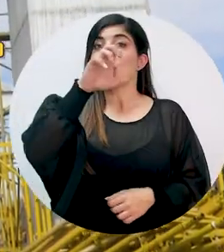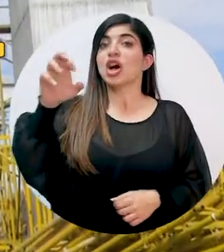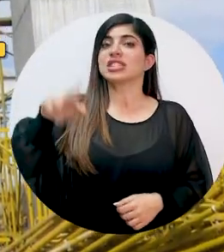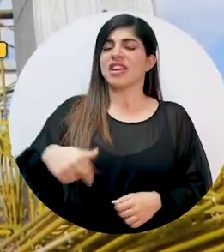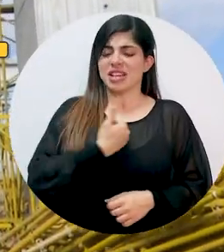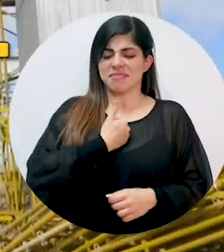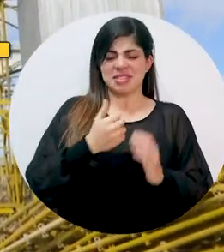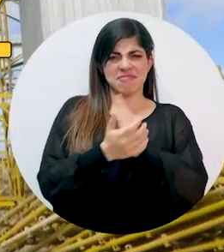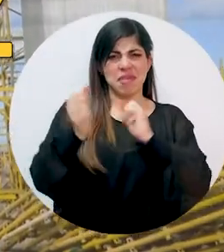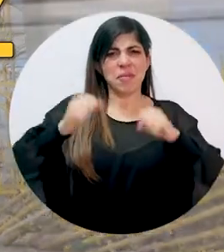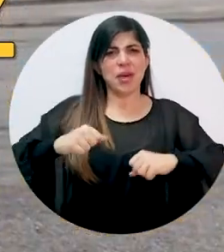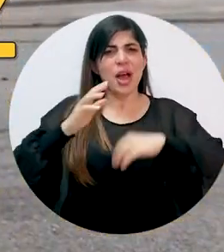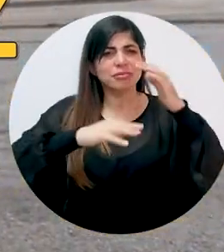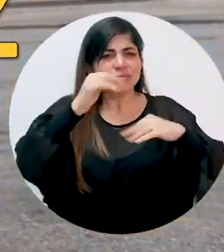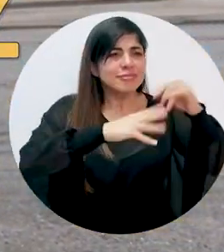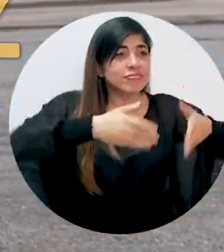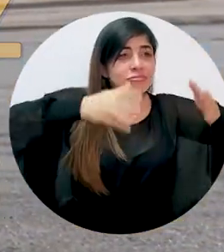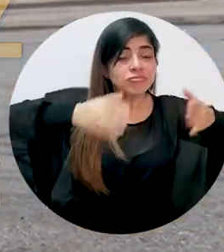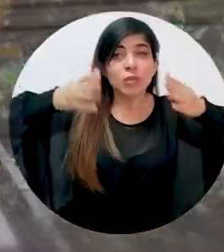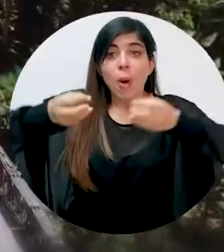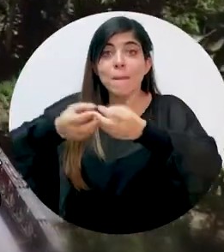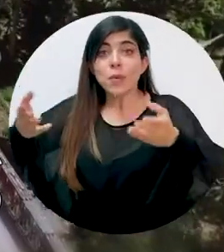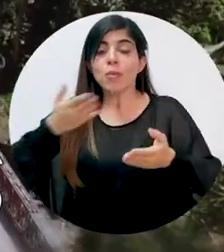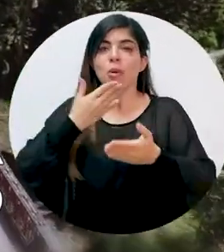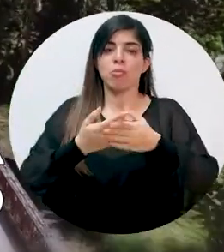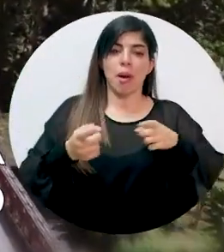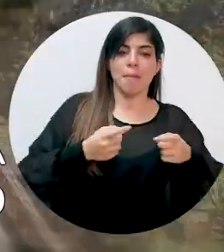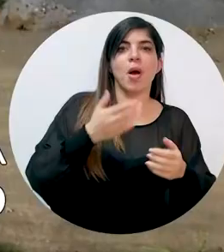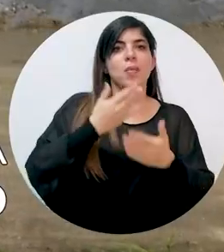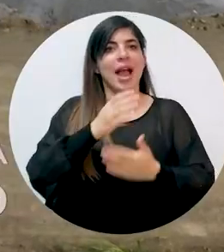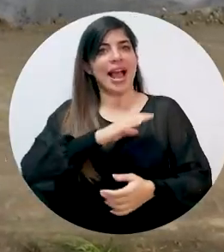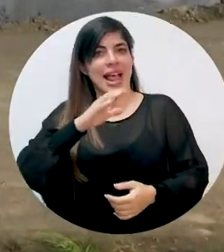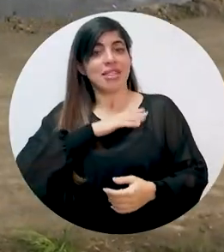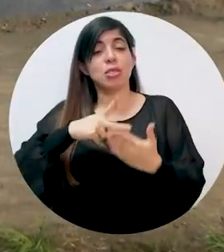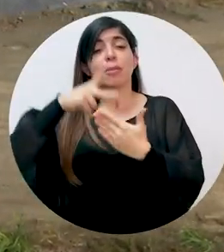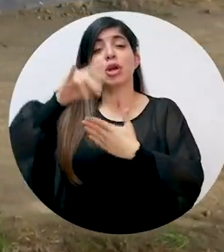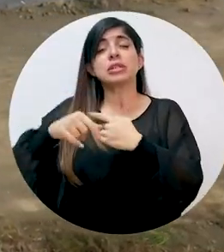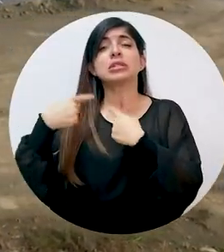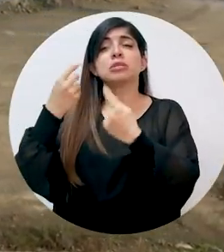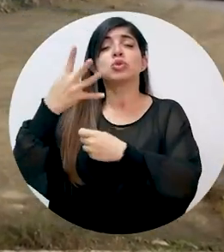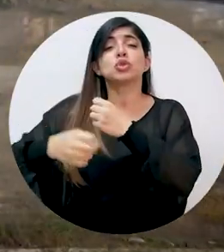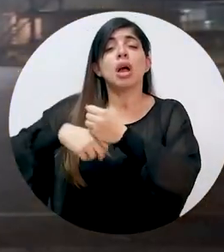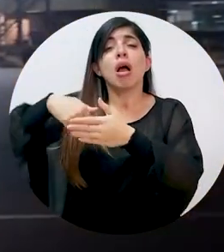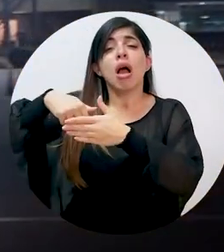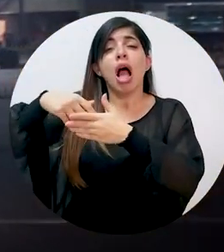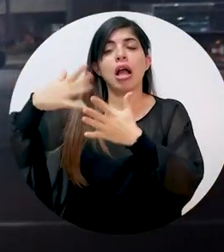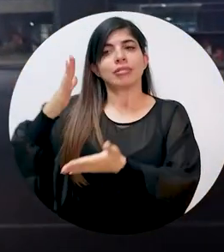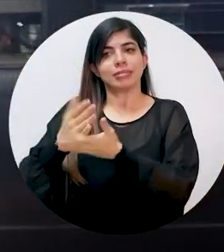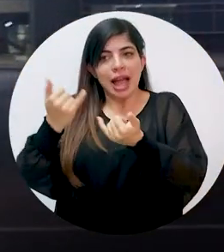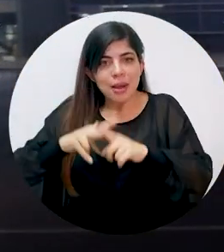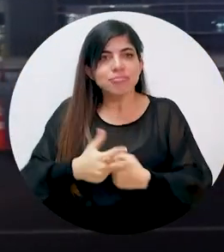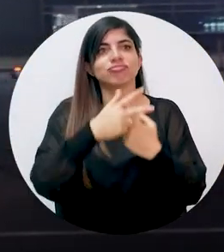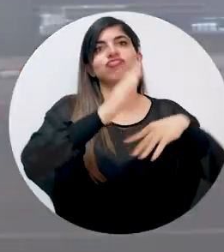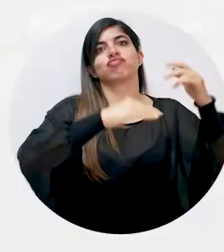Costa Rica es capaz de construir infraestructura pública con eficiencia y calidad, destrabando proyectos de muchos años y reactivando